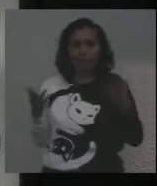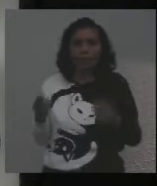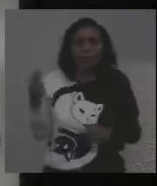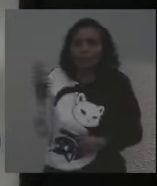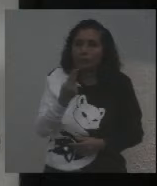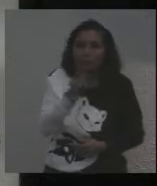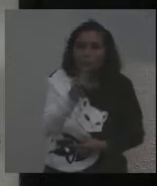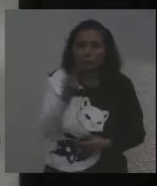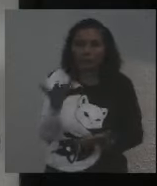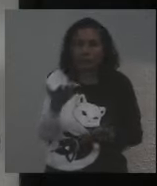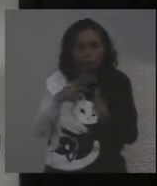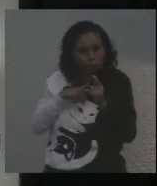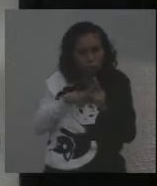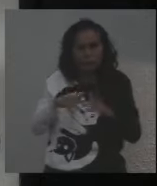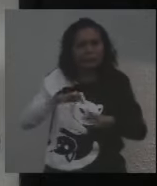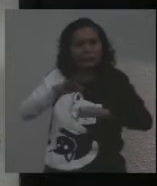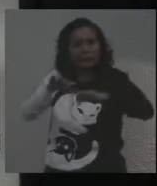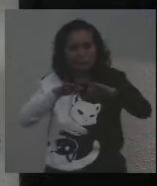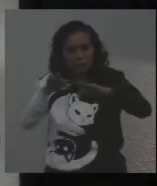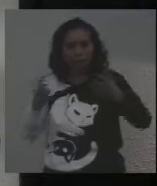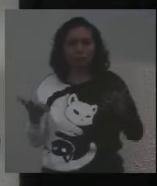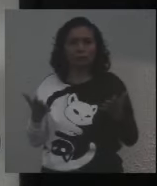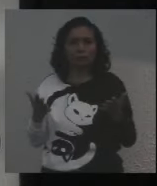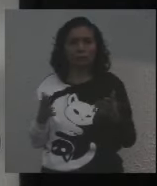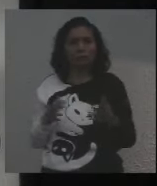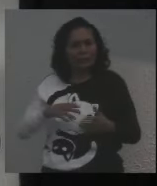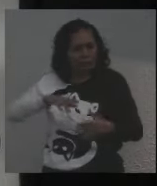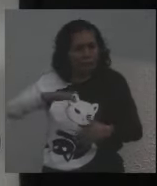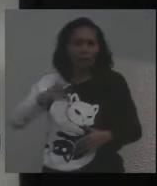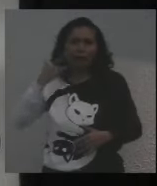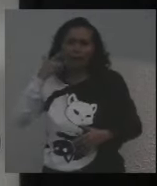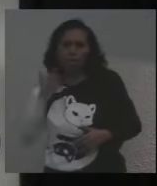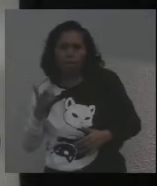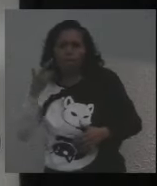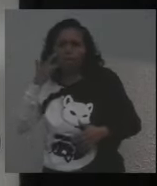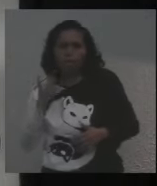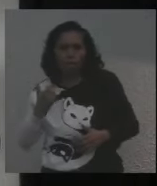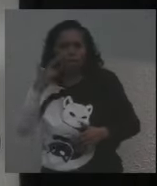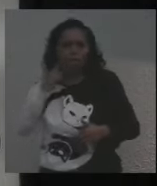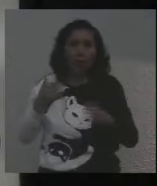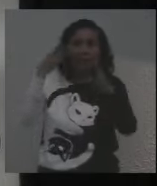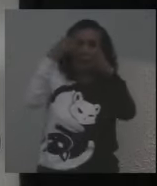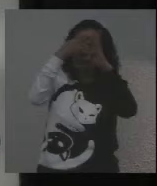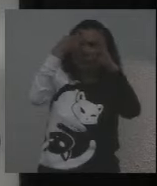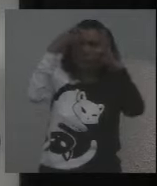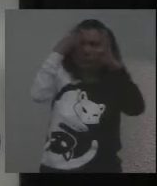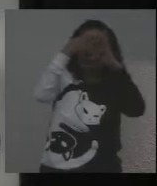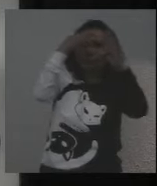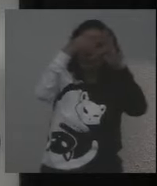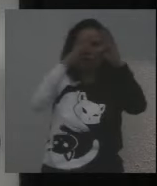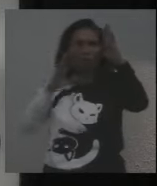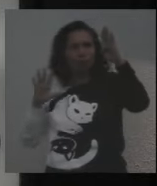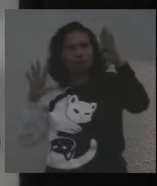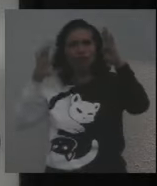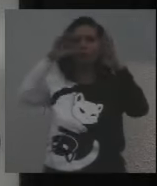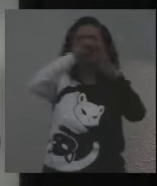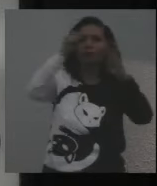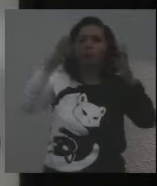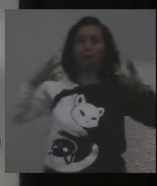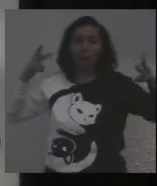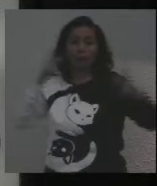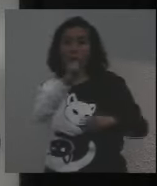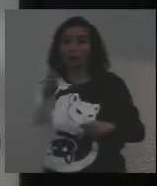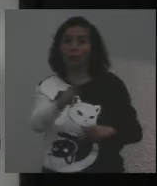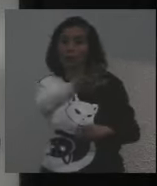necesitamos seguir trabajando y trabajar arduamente para que la prosperidad compartida para nuestra gente sea una